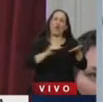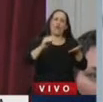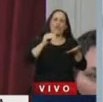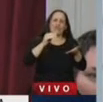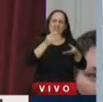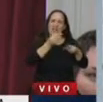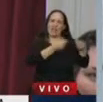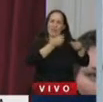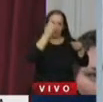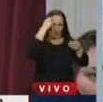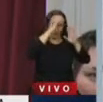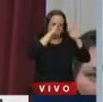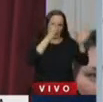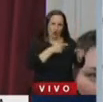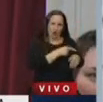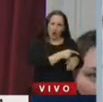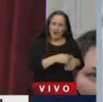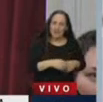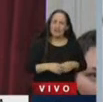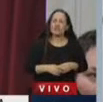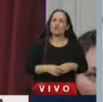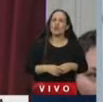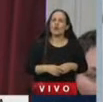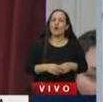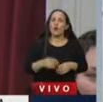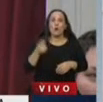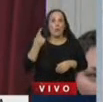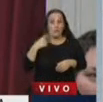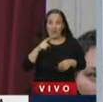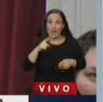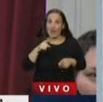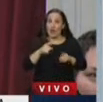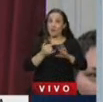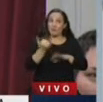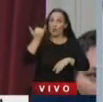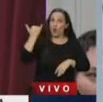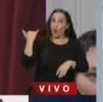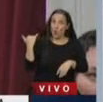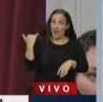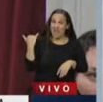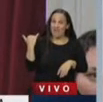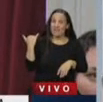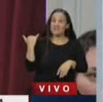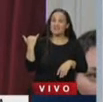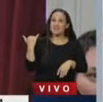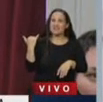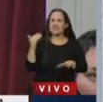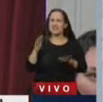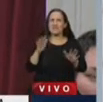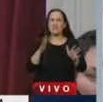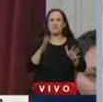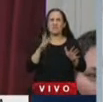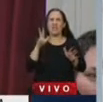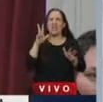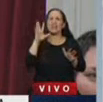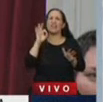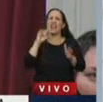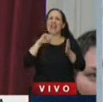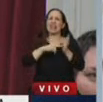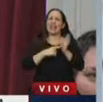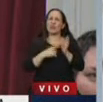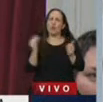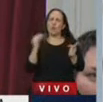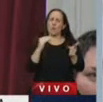compromisos con los votantes durante la campaña. Luego, la herramienta de gestión en general, vos sabés muy bien, Manuel, es excepcional que